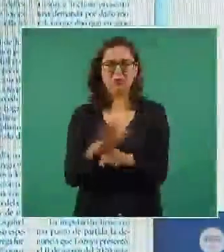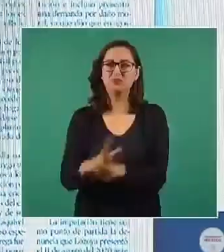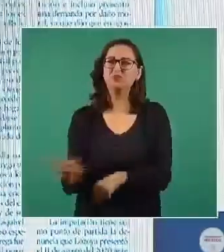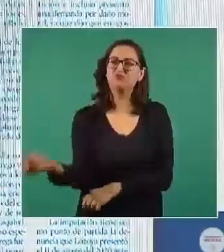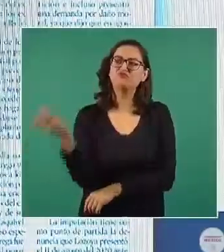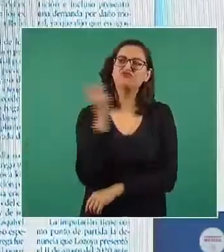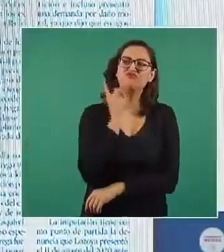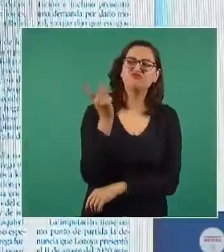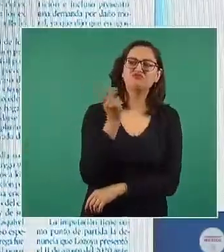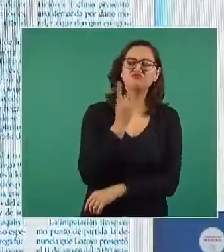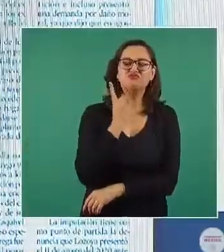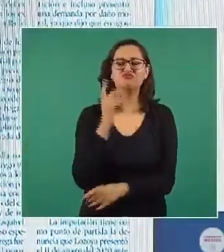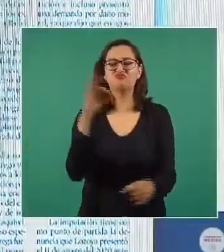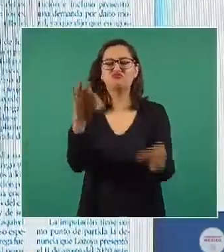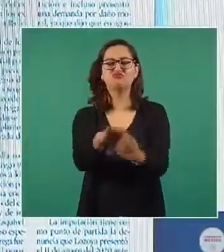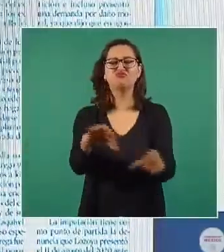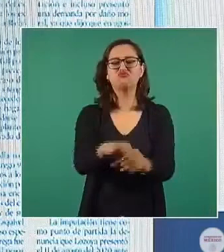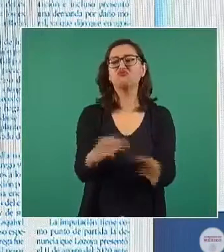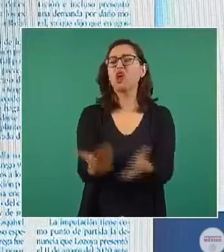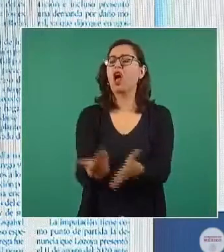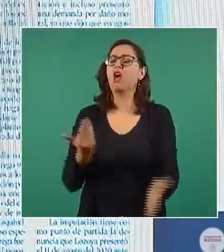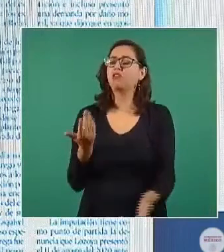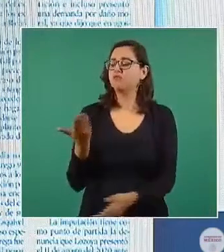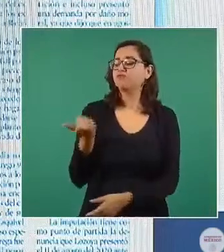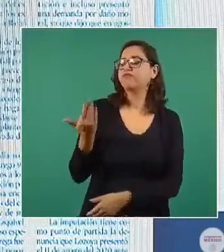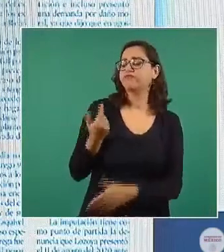pidiendo dinero para votar